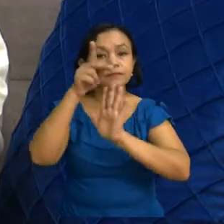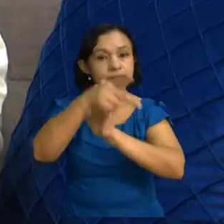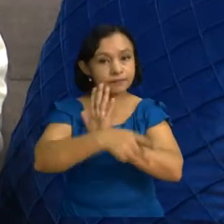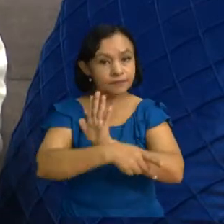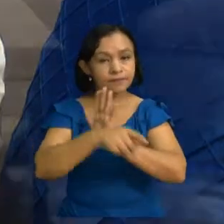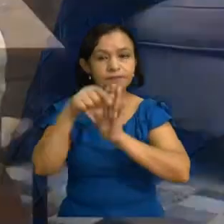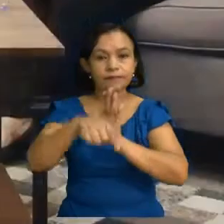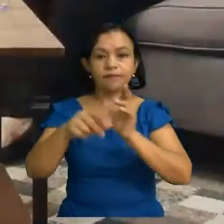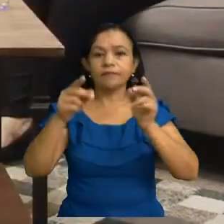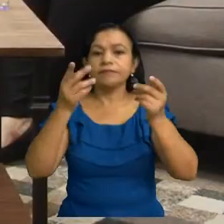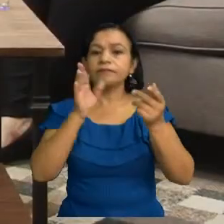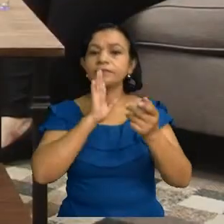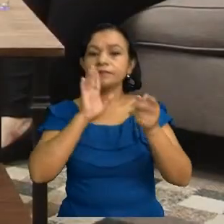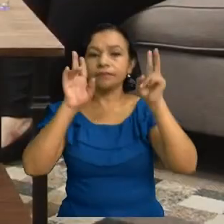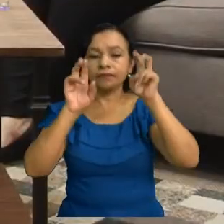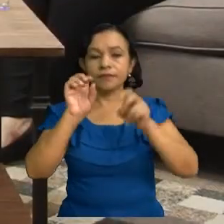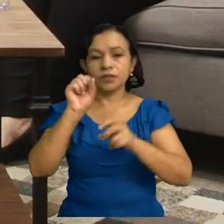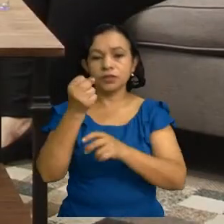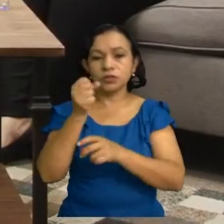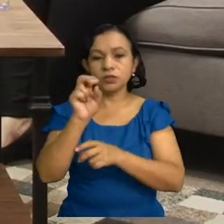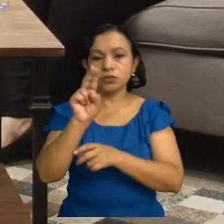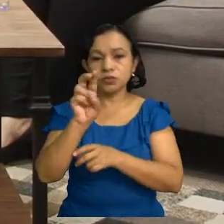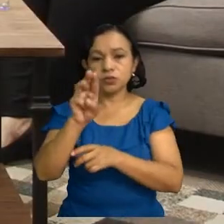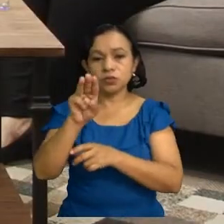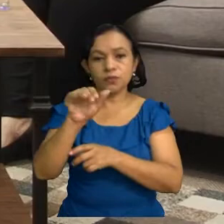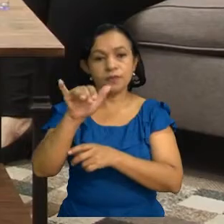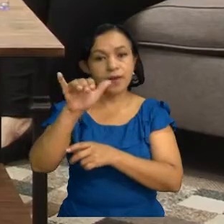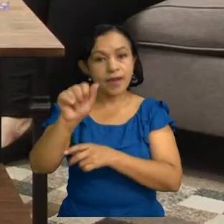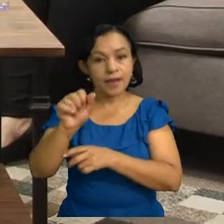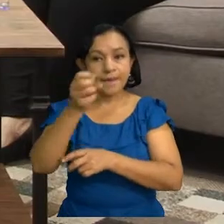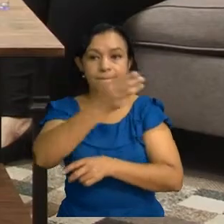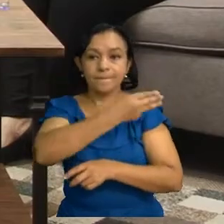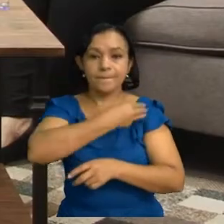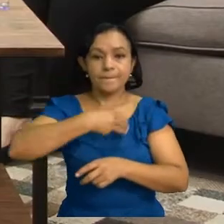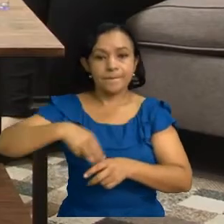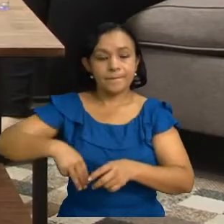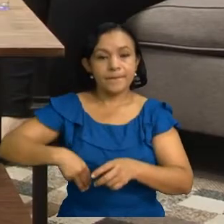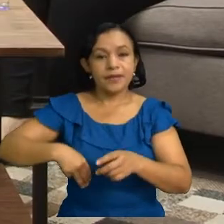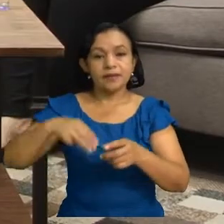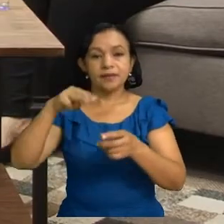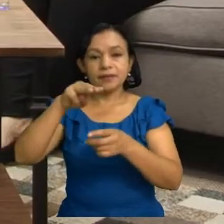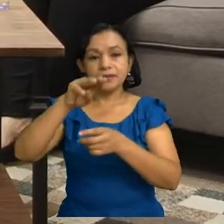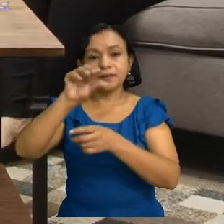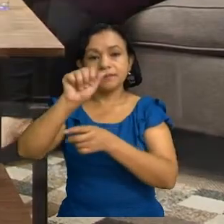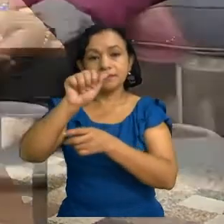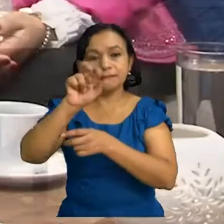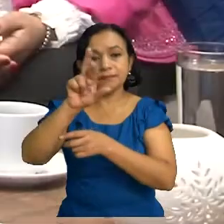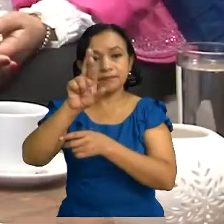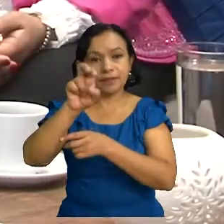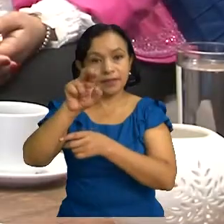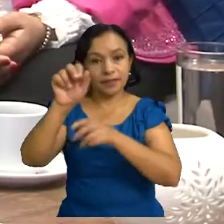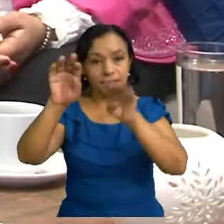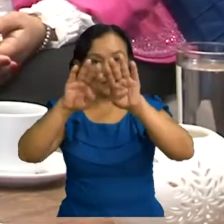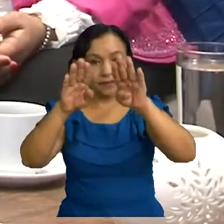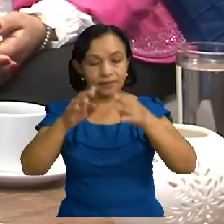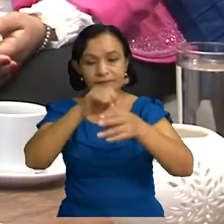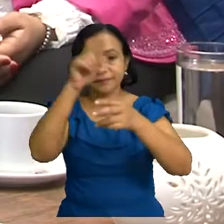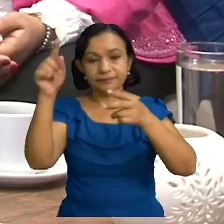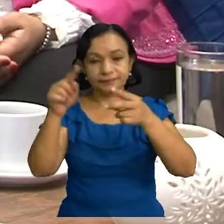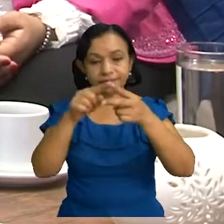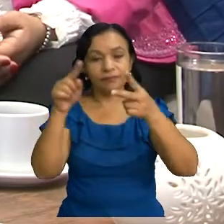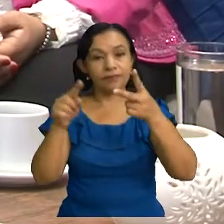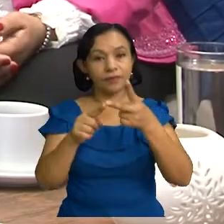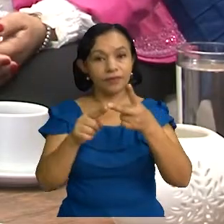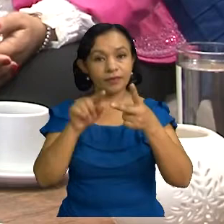con nosotros la compañera a zumaia castillo quien es ministra del ministerio de los recursos naturales marena y junto a ella también nos acompaña